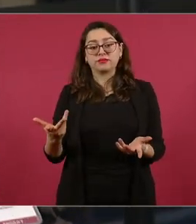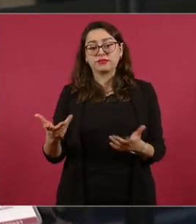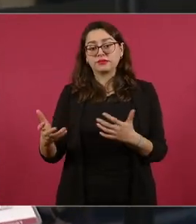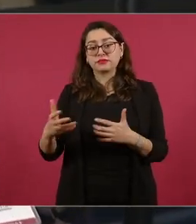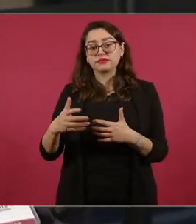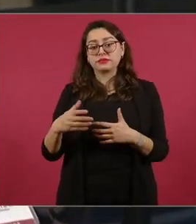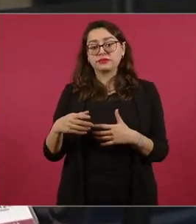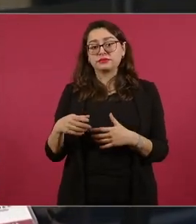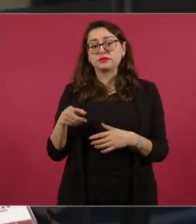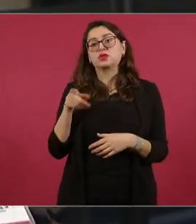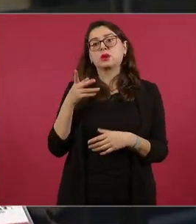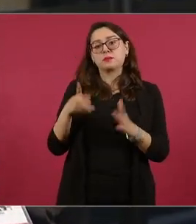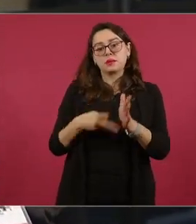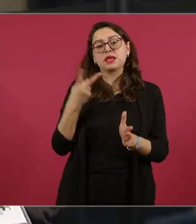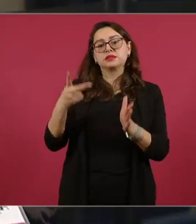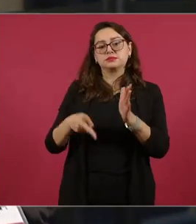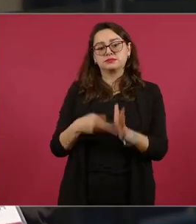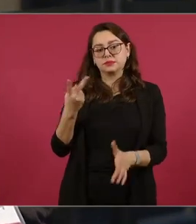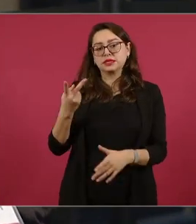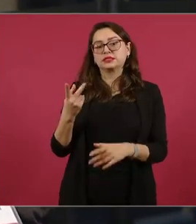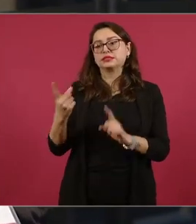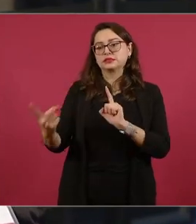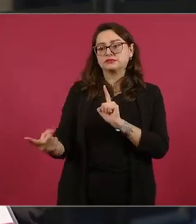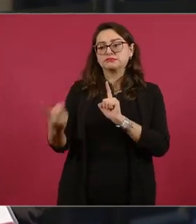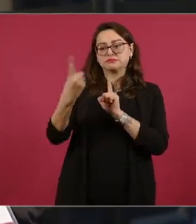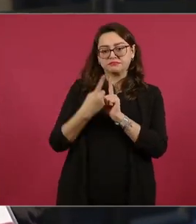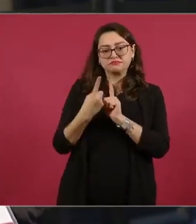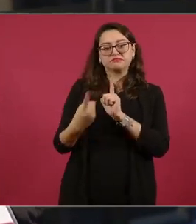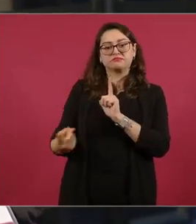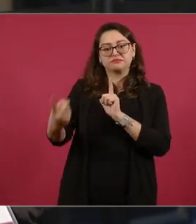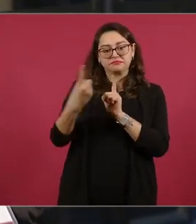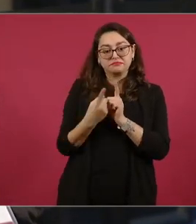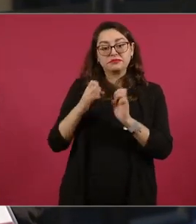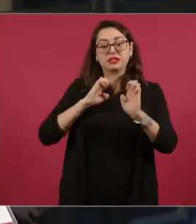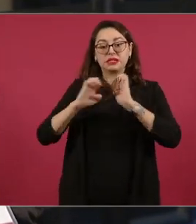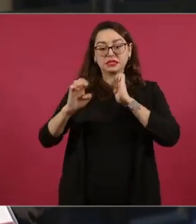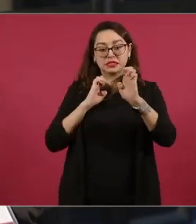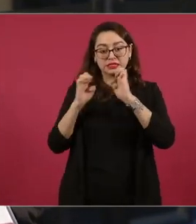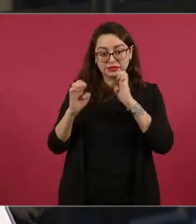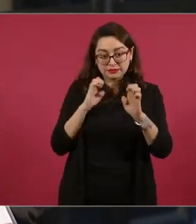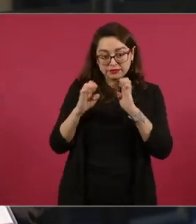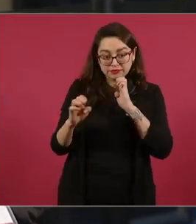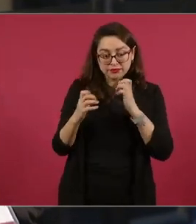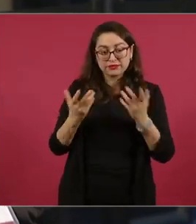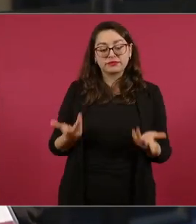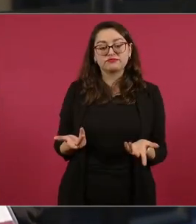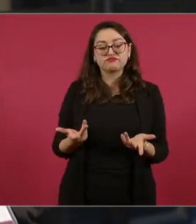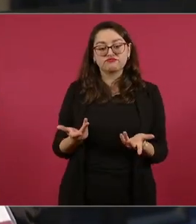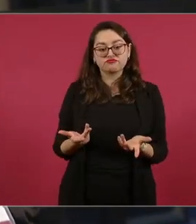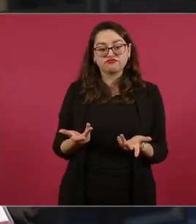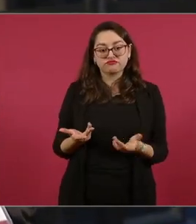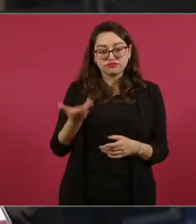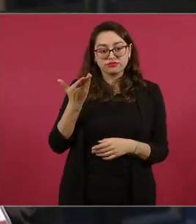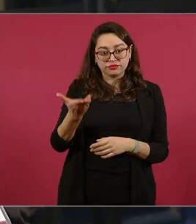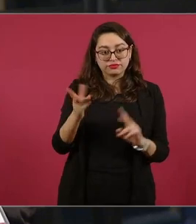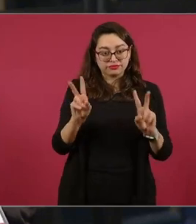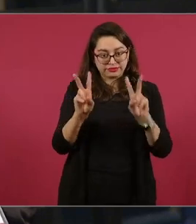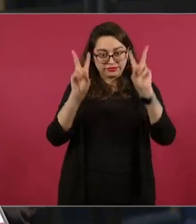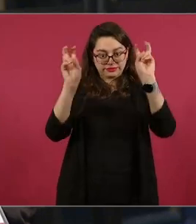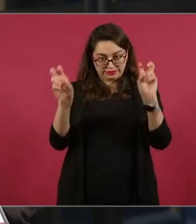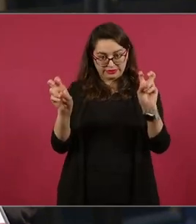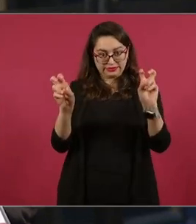dos veces en el estudio, el segundo con resultados pues ya mencionados aquí, y usted hace alusión a ese tema,